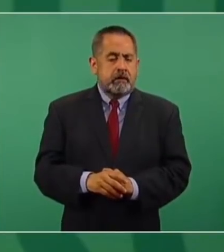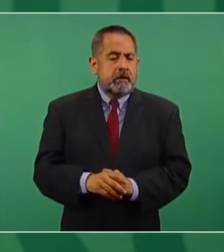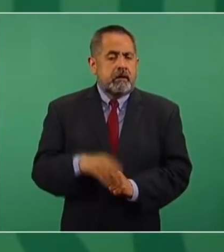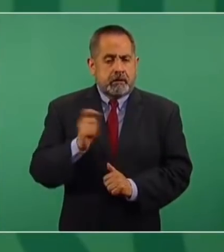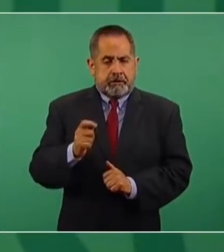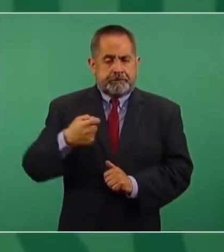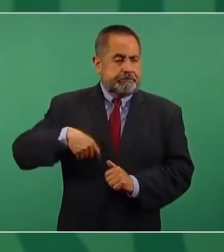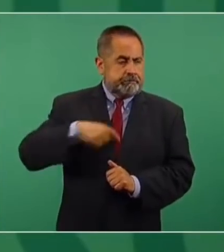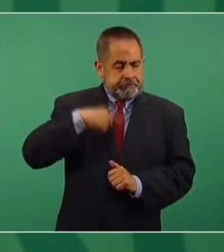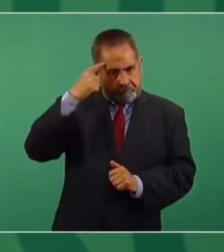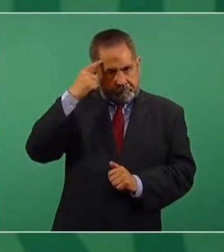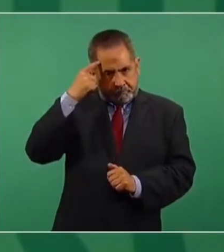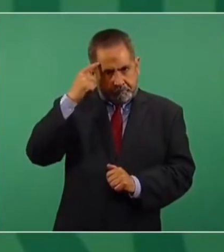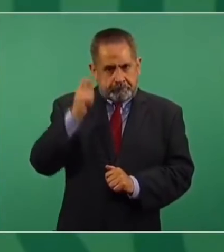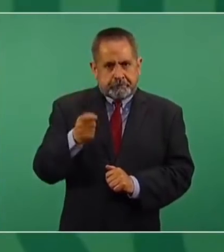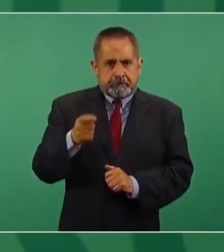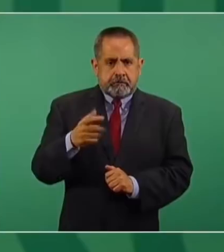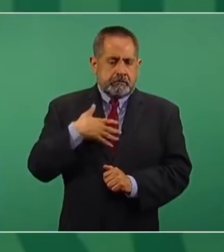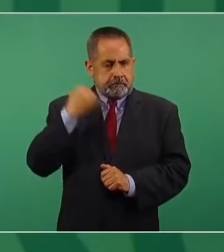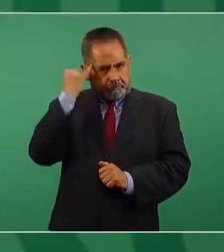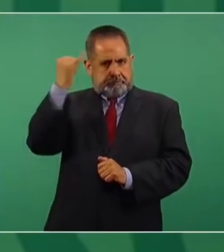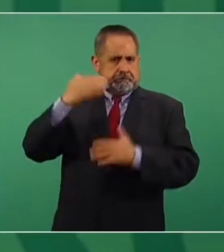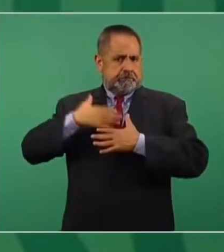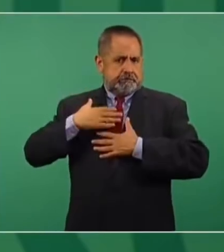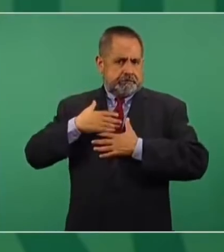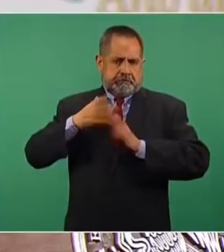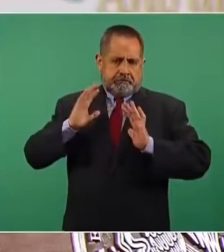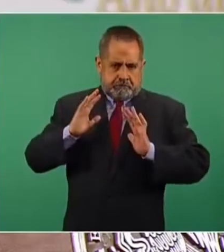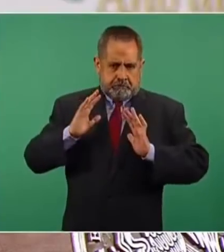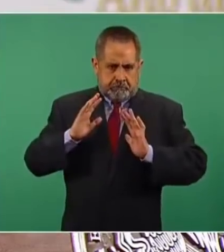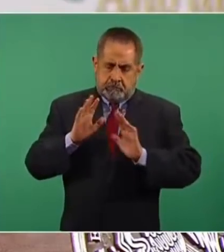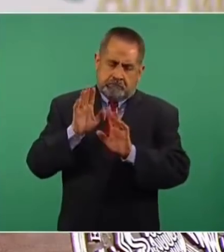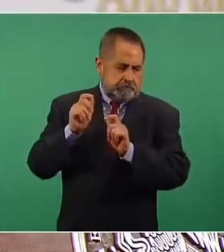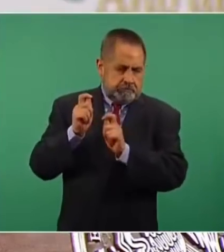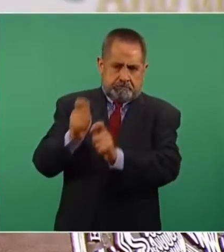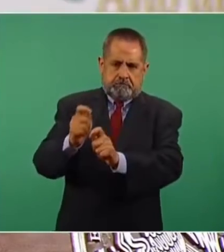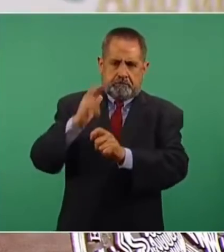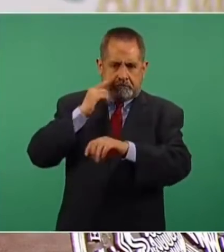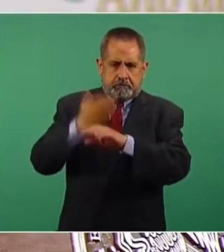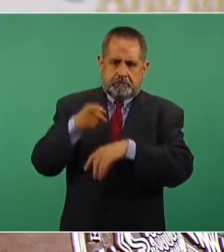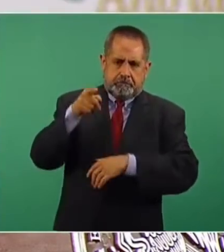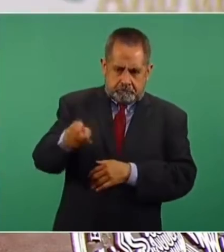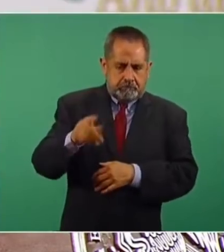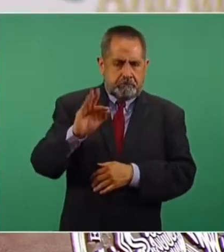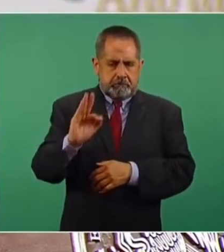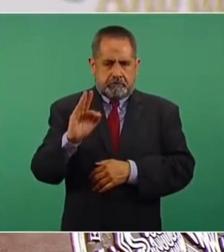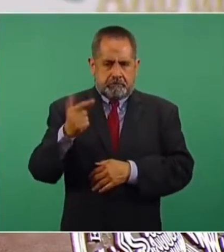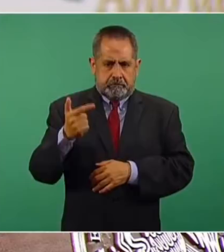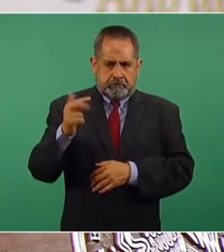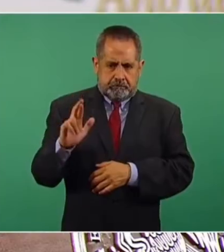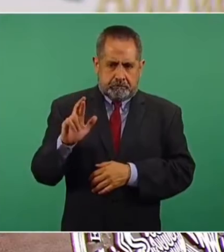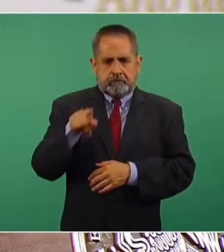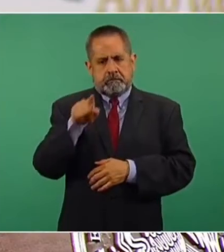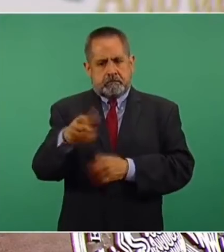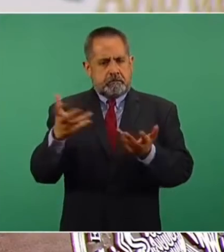porque nosotros tenemos ese criterio, pero es la Fiscalía la que decide de